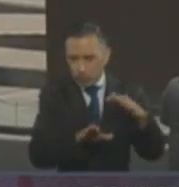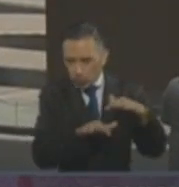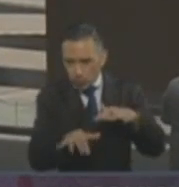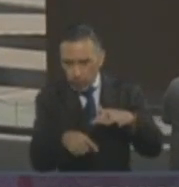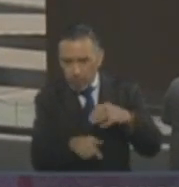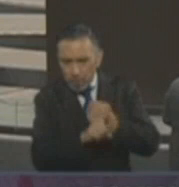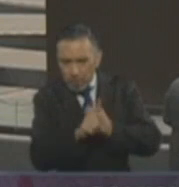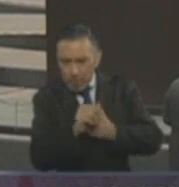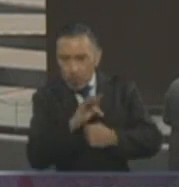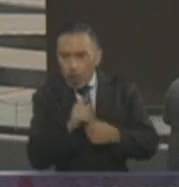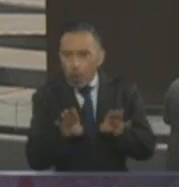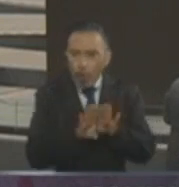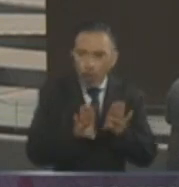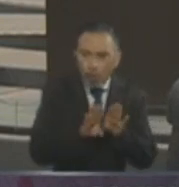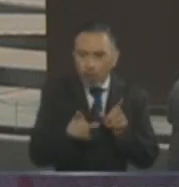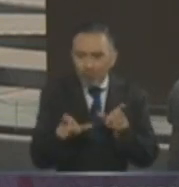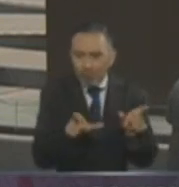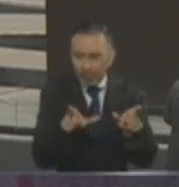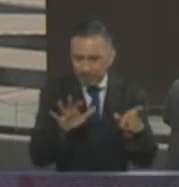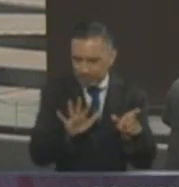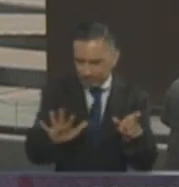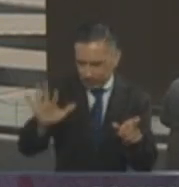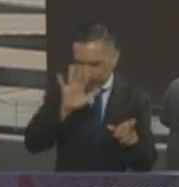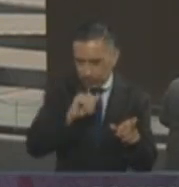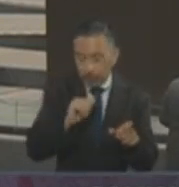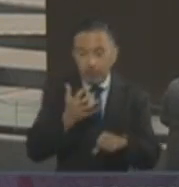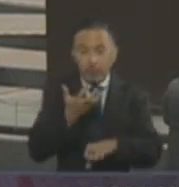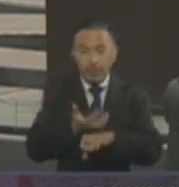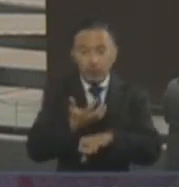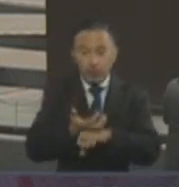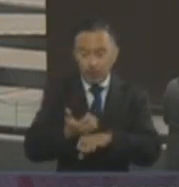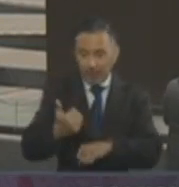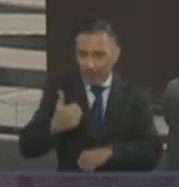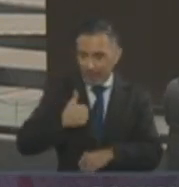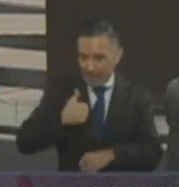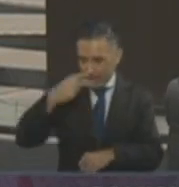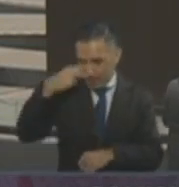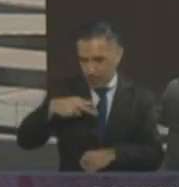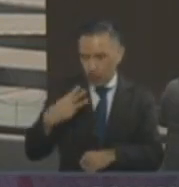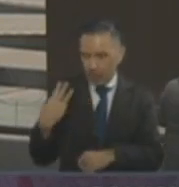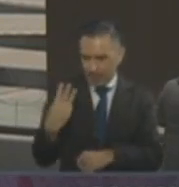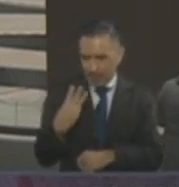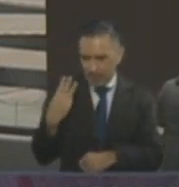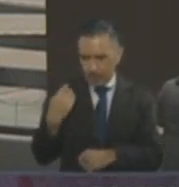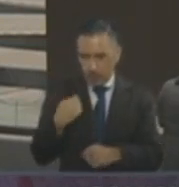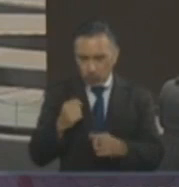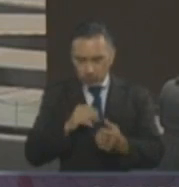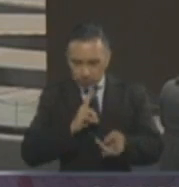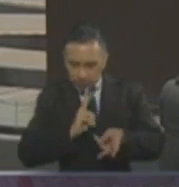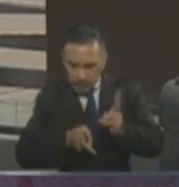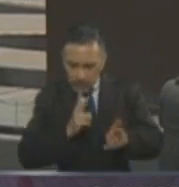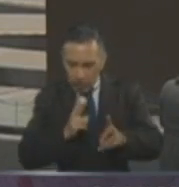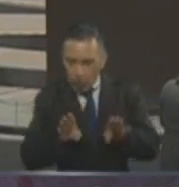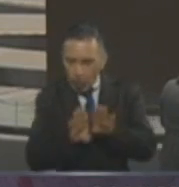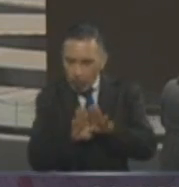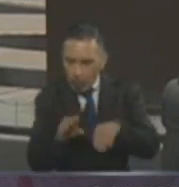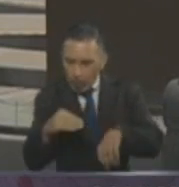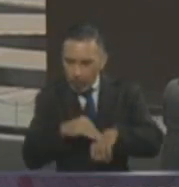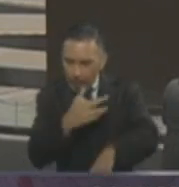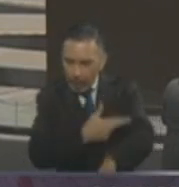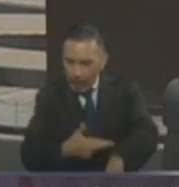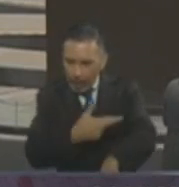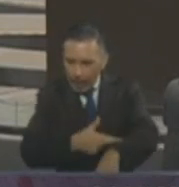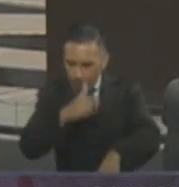en esas regiones Estados Unidos y Canadá y México se comprometieron a coordinar acciones y estrategias para